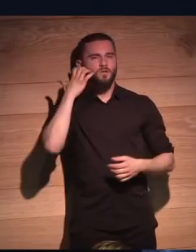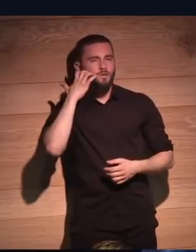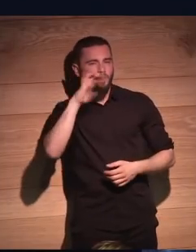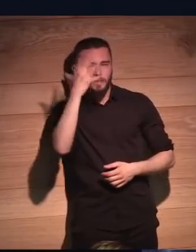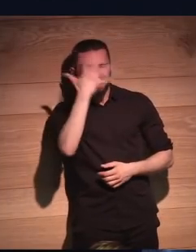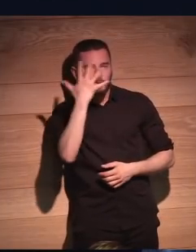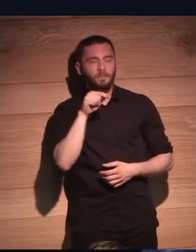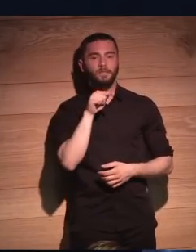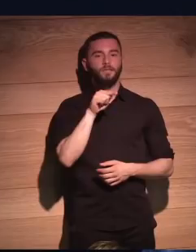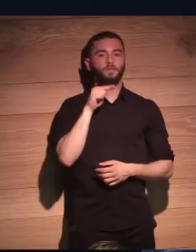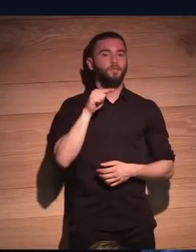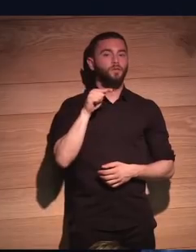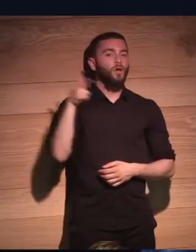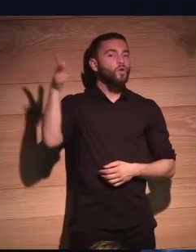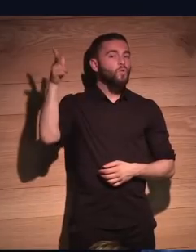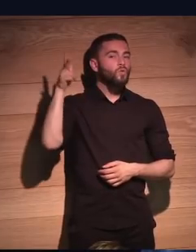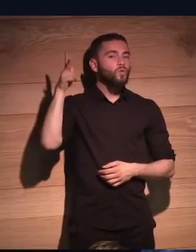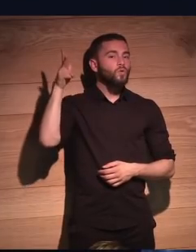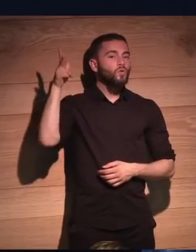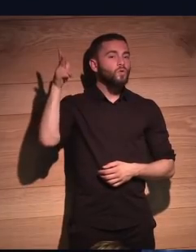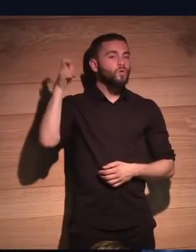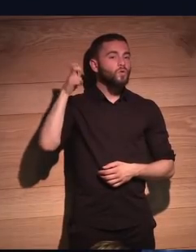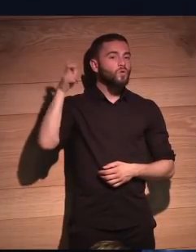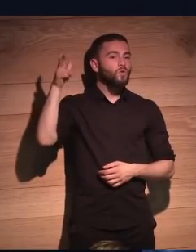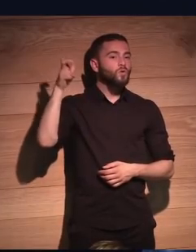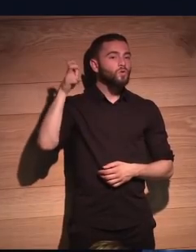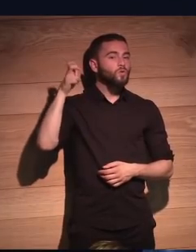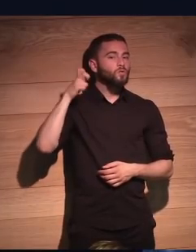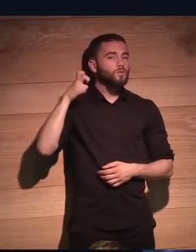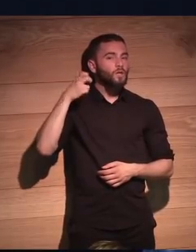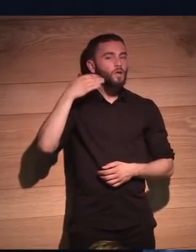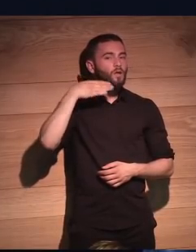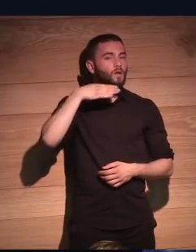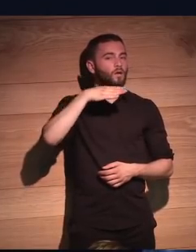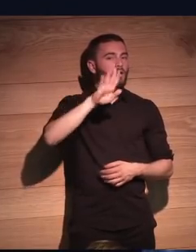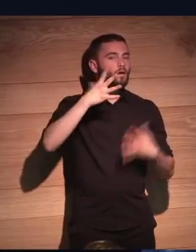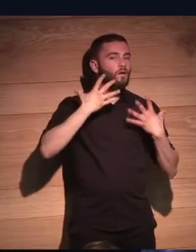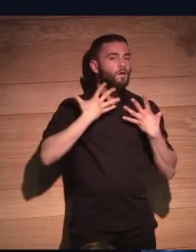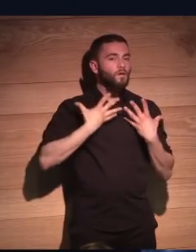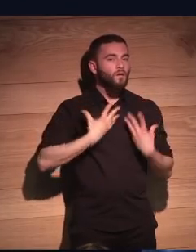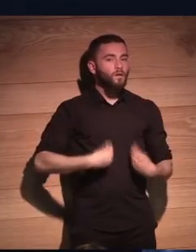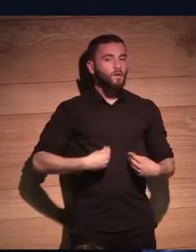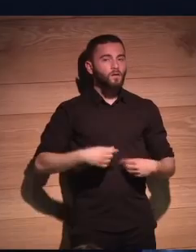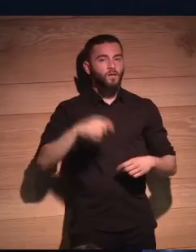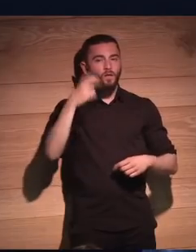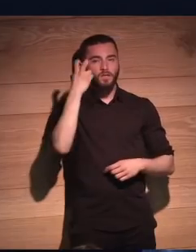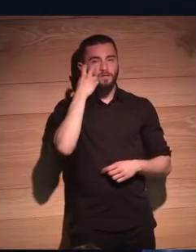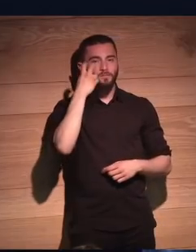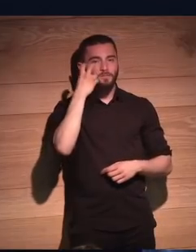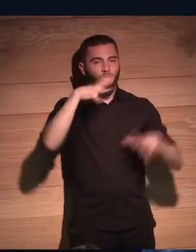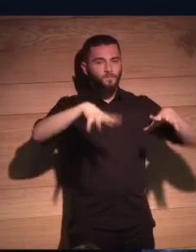¿no? Se escuchan ayes lastimeros desde el fondo de las mazmorras de los